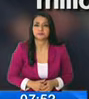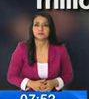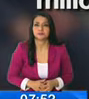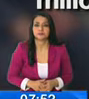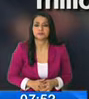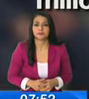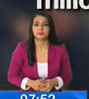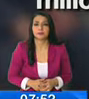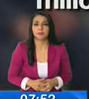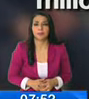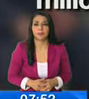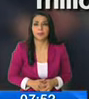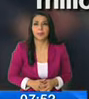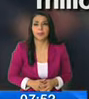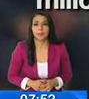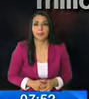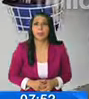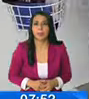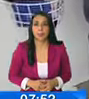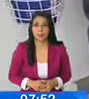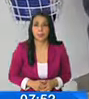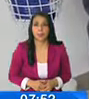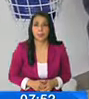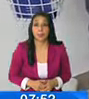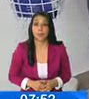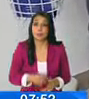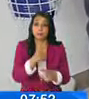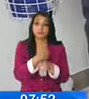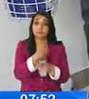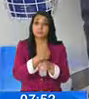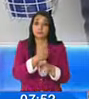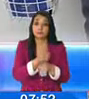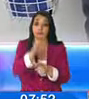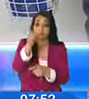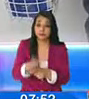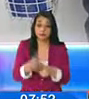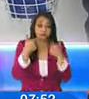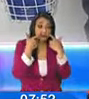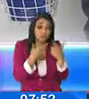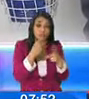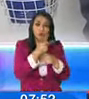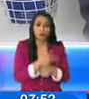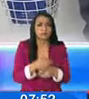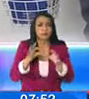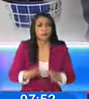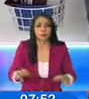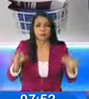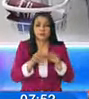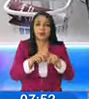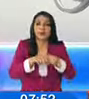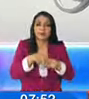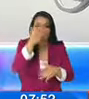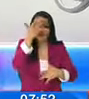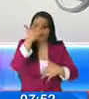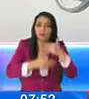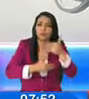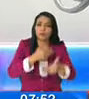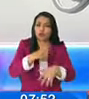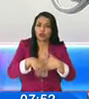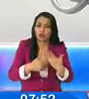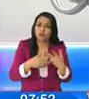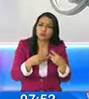47 millones de personas a escala global. Ante eso, los cuidados son fundamentales y se los realiza de acuerdo al grado de la enfermedad. Este puede